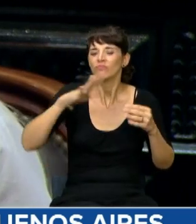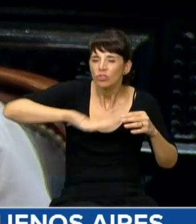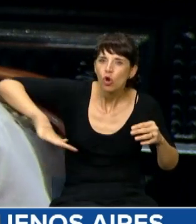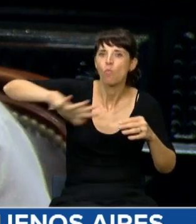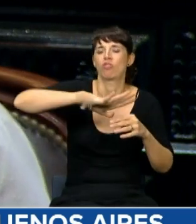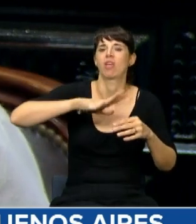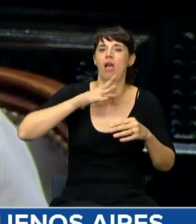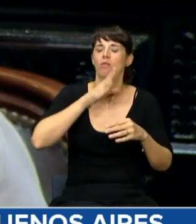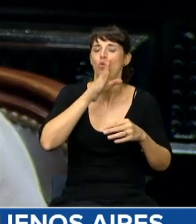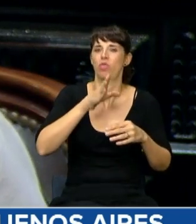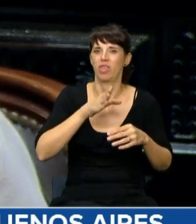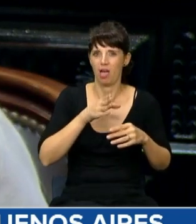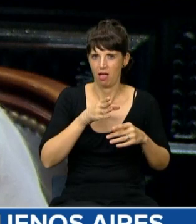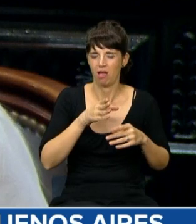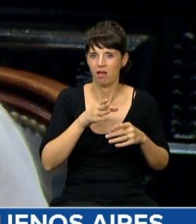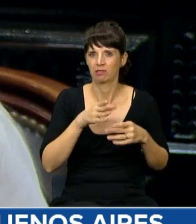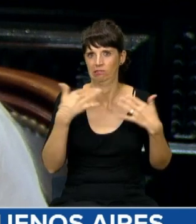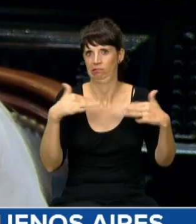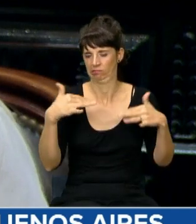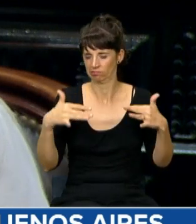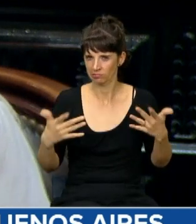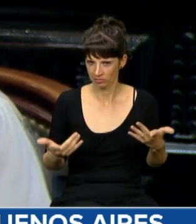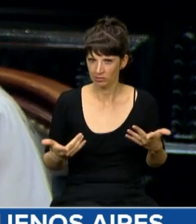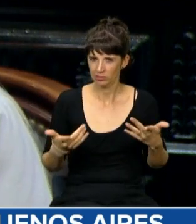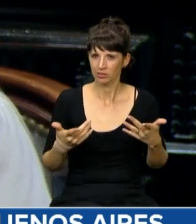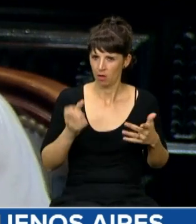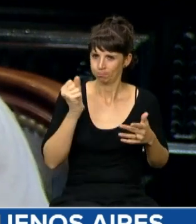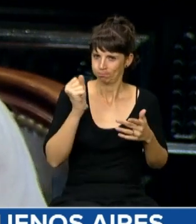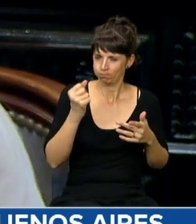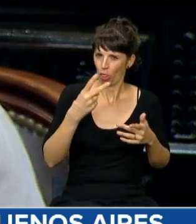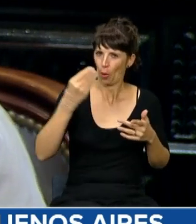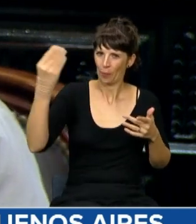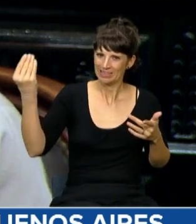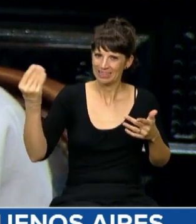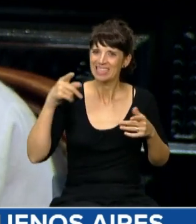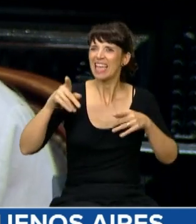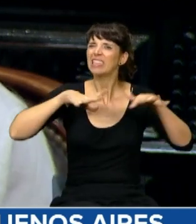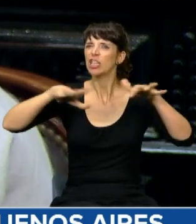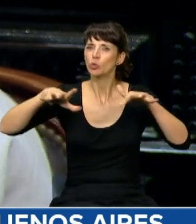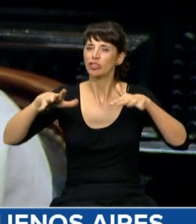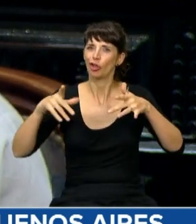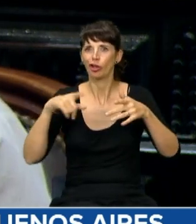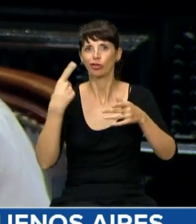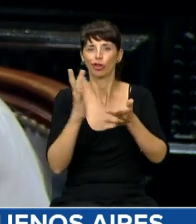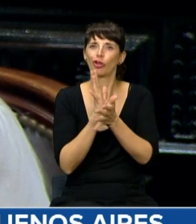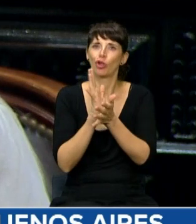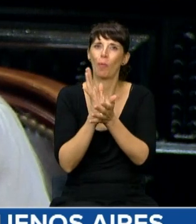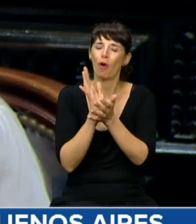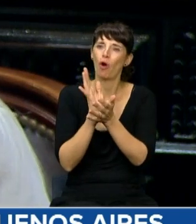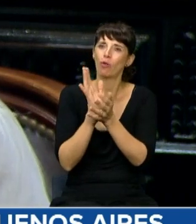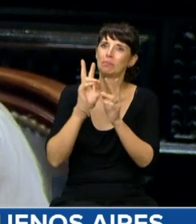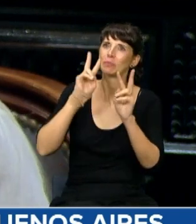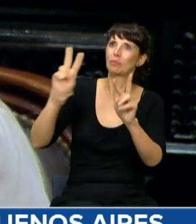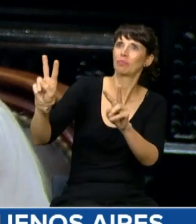comunidad, este tipo de episodios no pueden ser valorados desde un lugar de ajenidad. Al contrario,